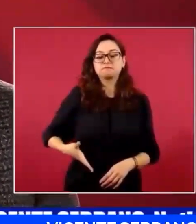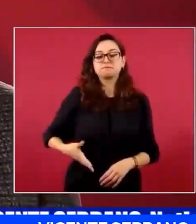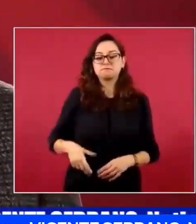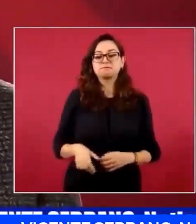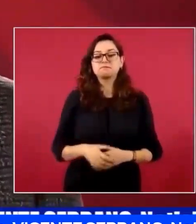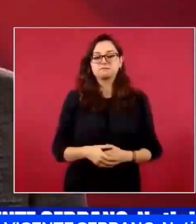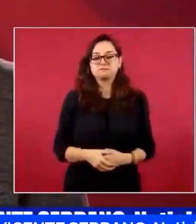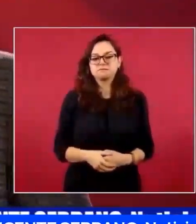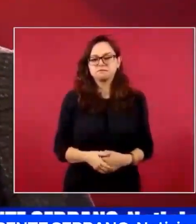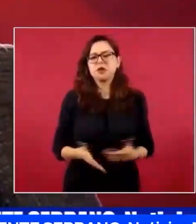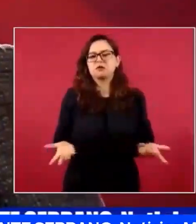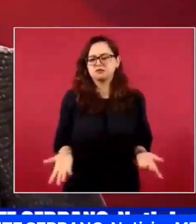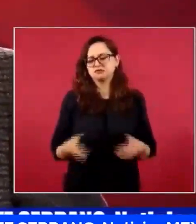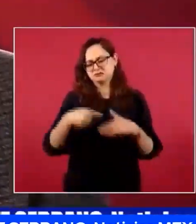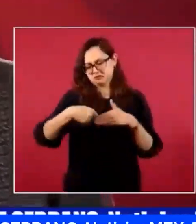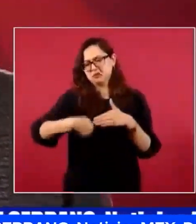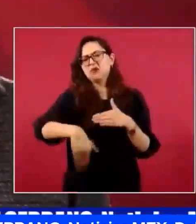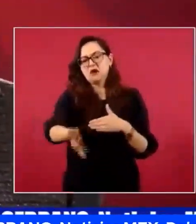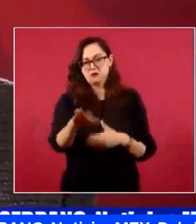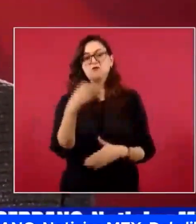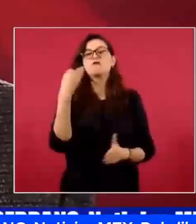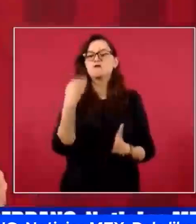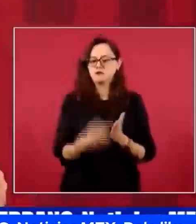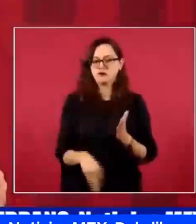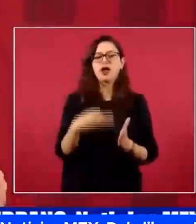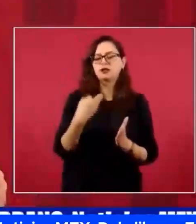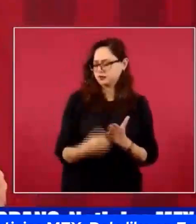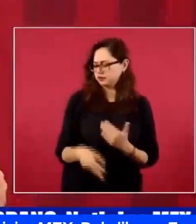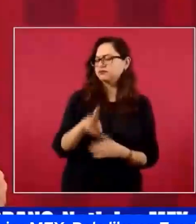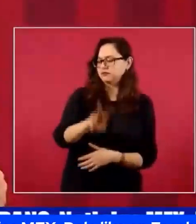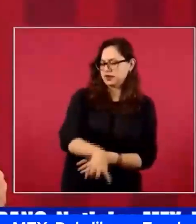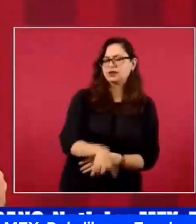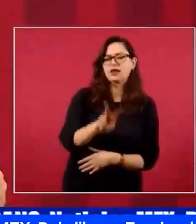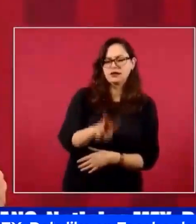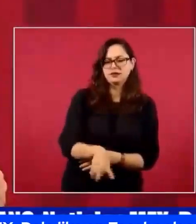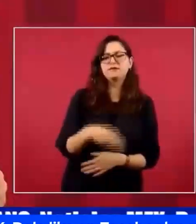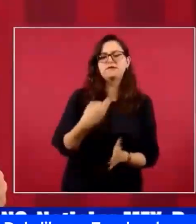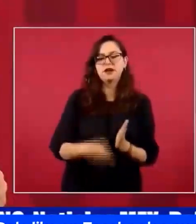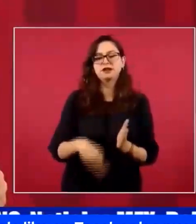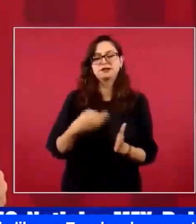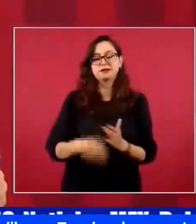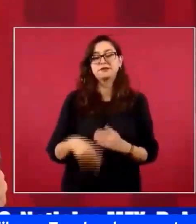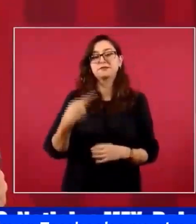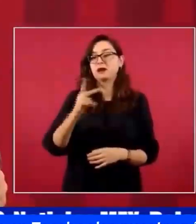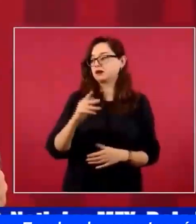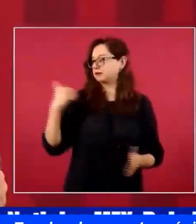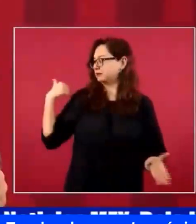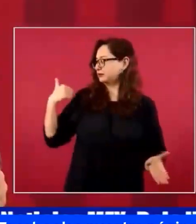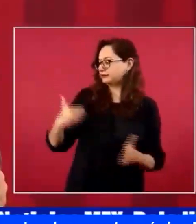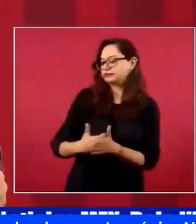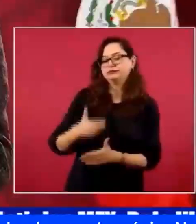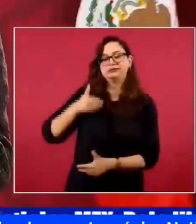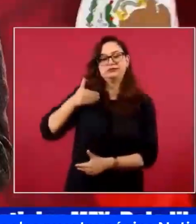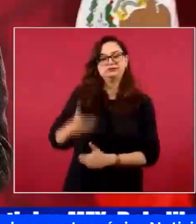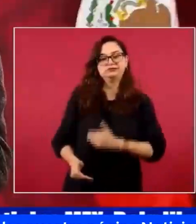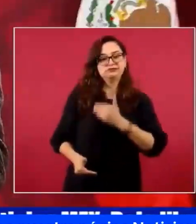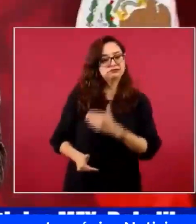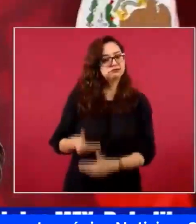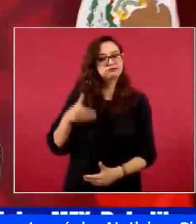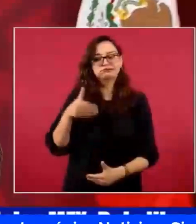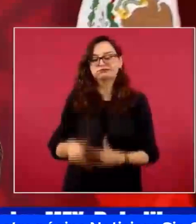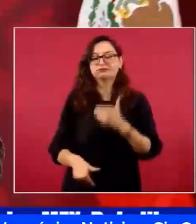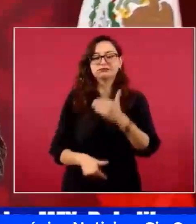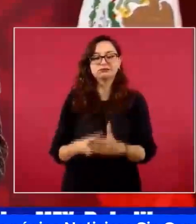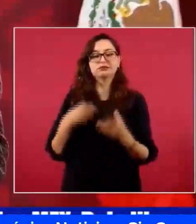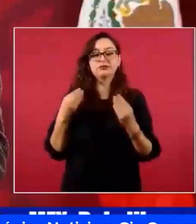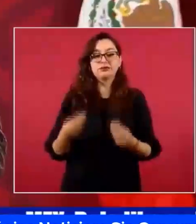Hay pendientes, pero se ha avanzado. Ya hasta parece que estamos